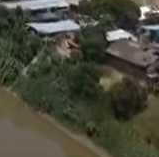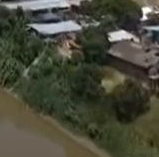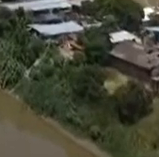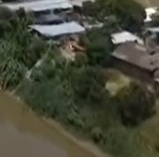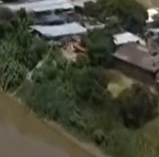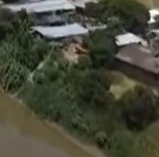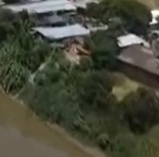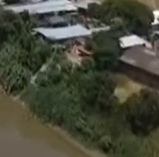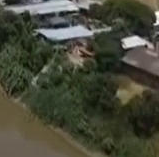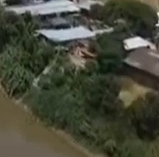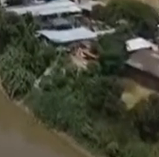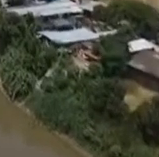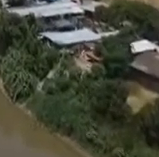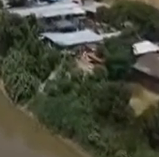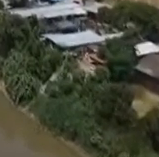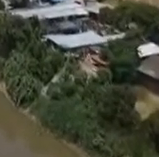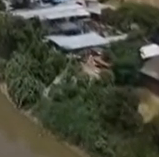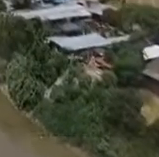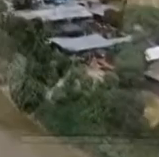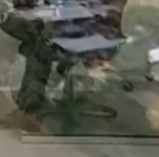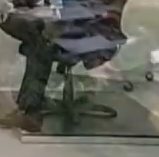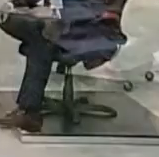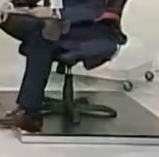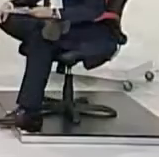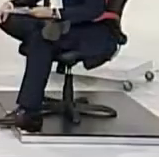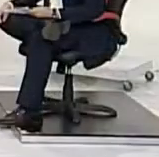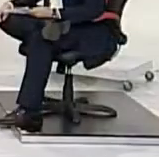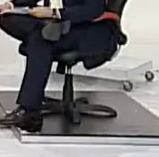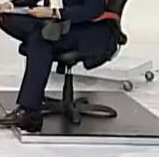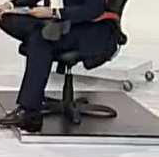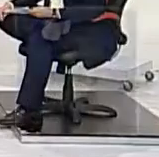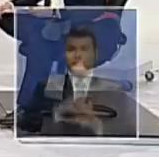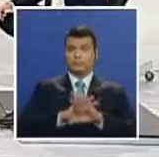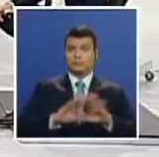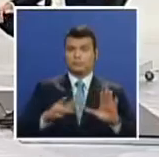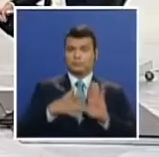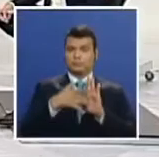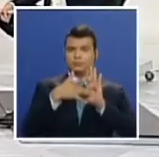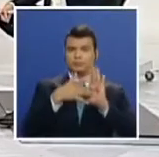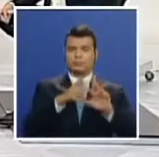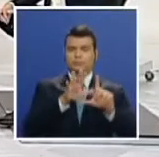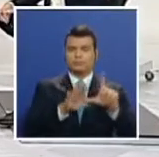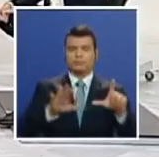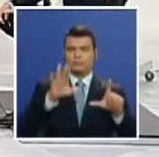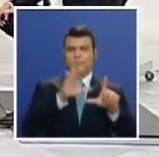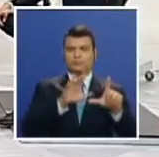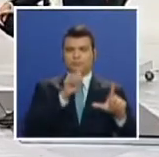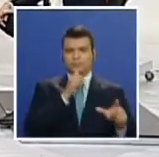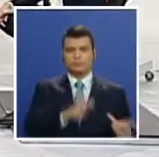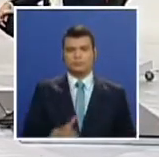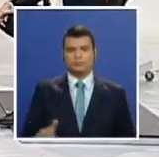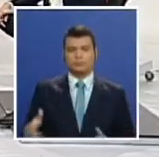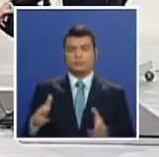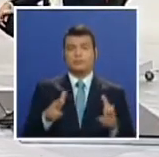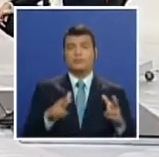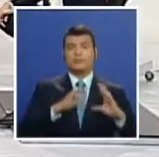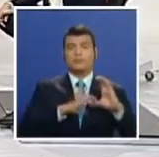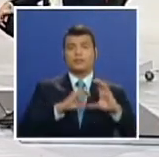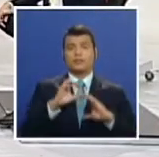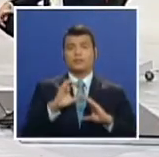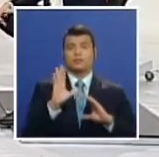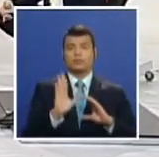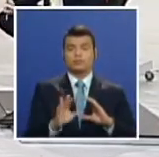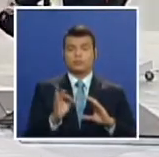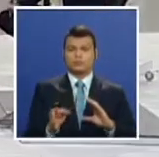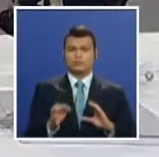estamos de vuelta en economía de la visión del pacífico' más allá de los titulares estamos viendo imágenes del río cauca que circunda